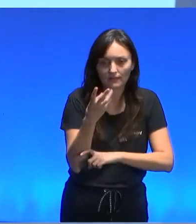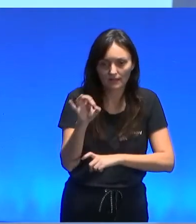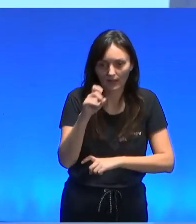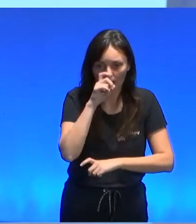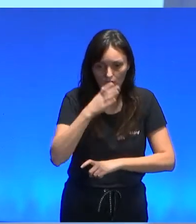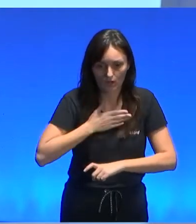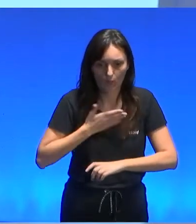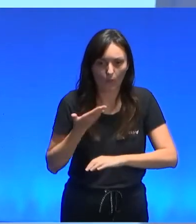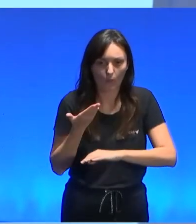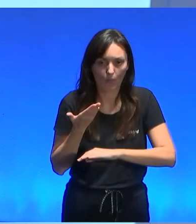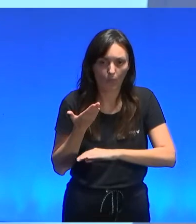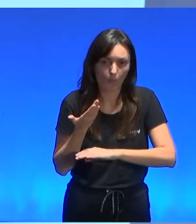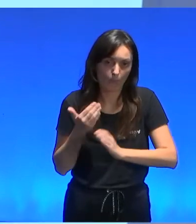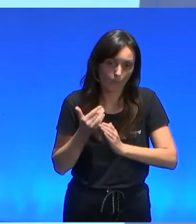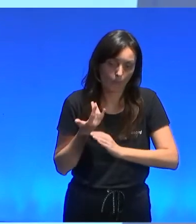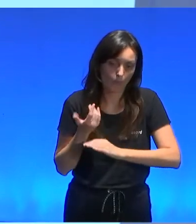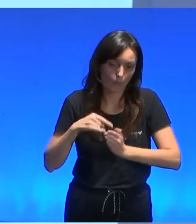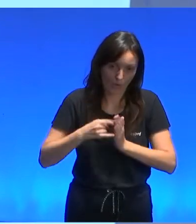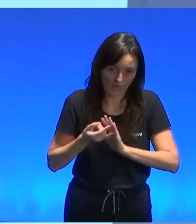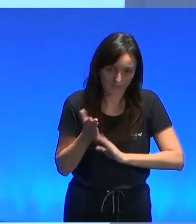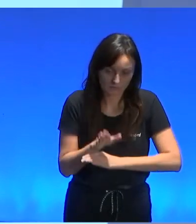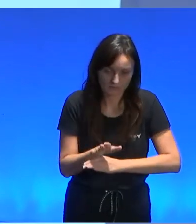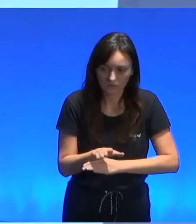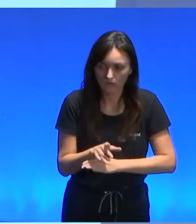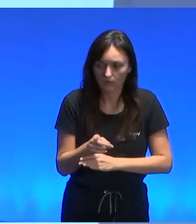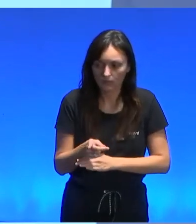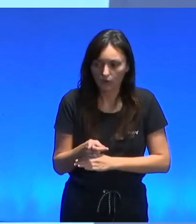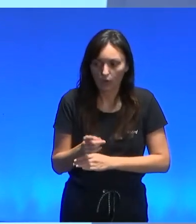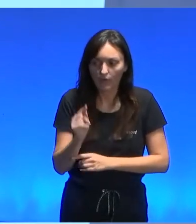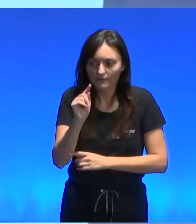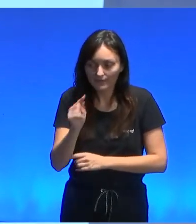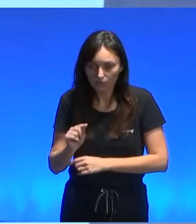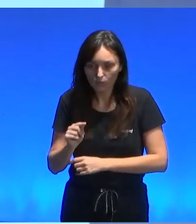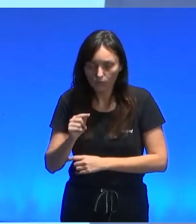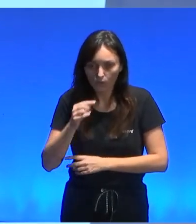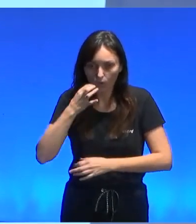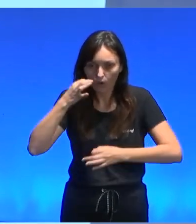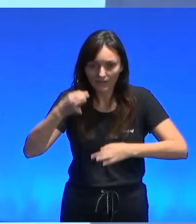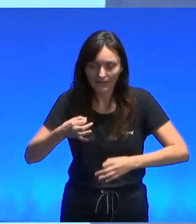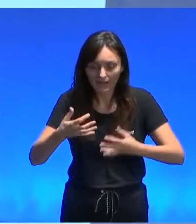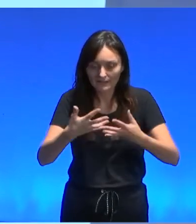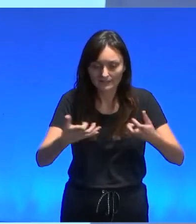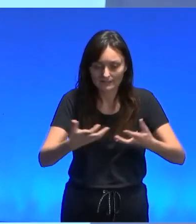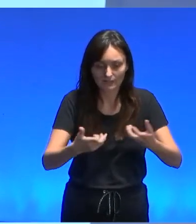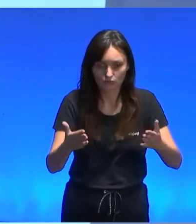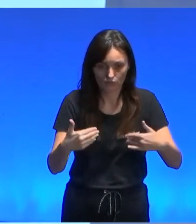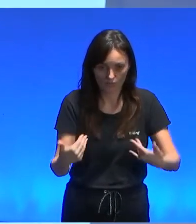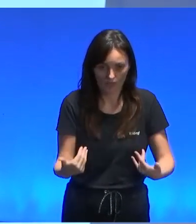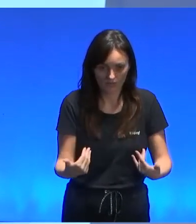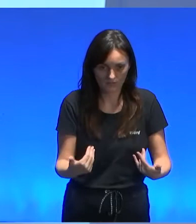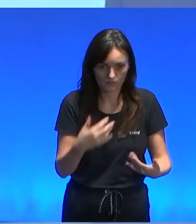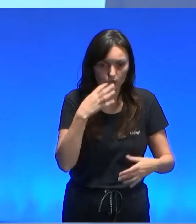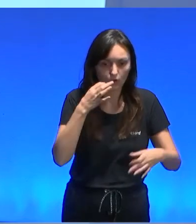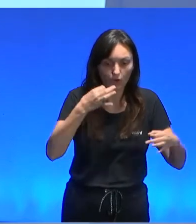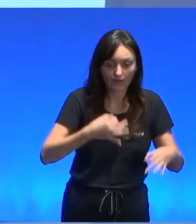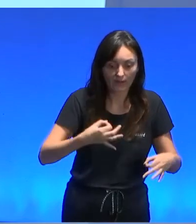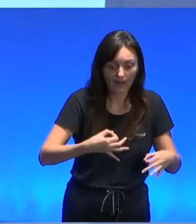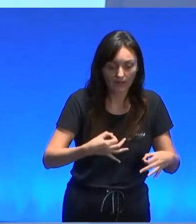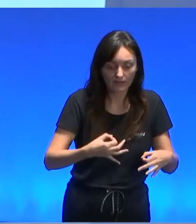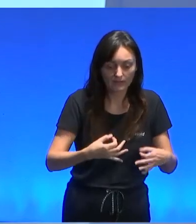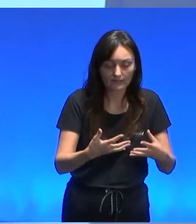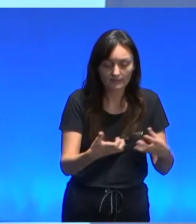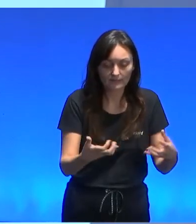la viñeta original no tiene estas letras. En el original las letras